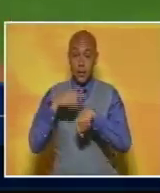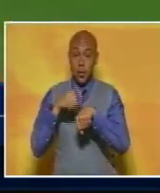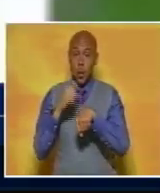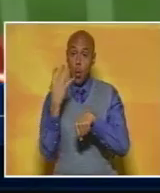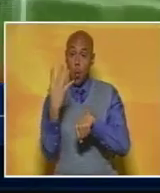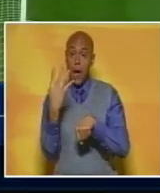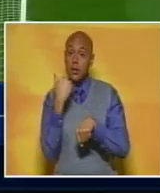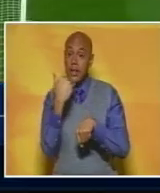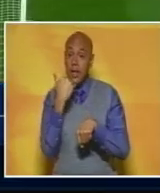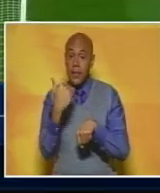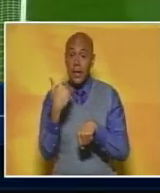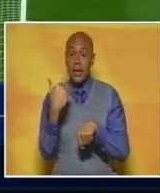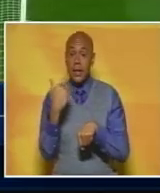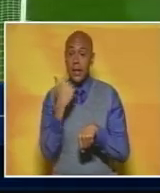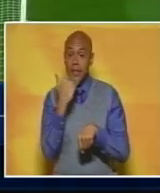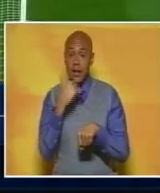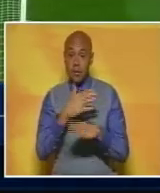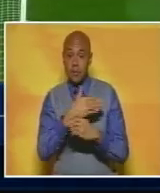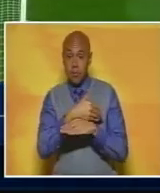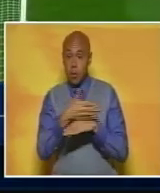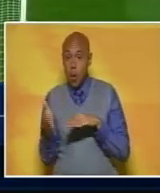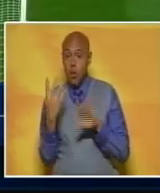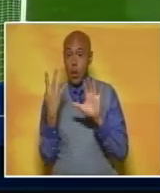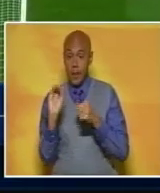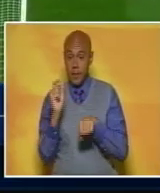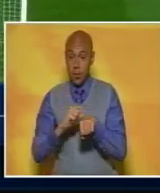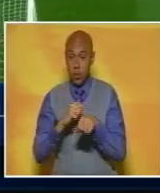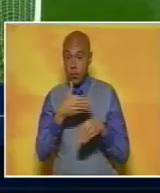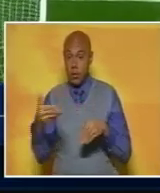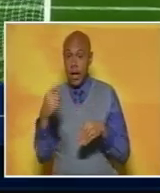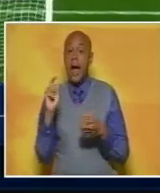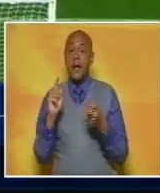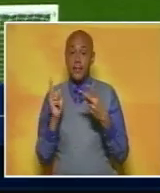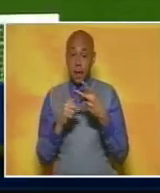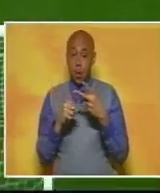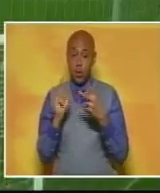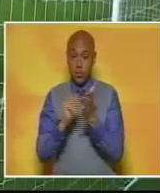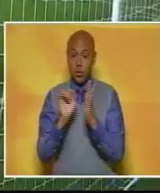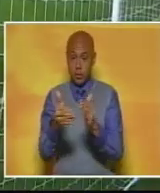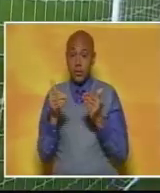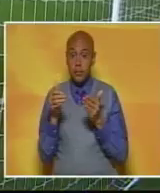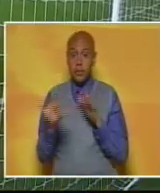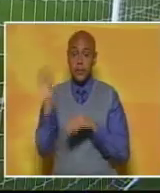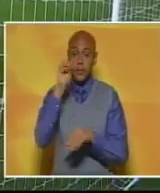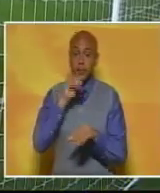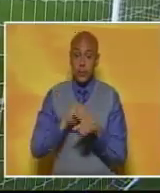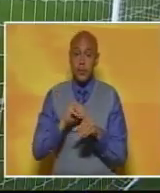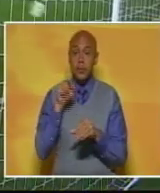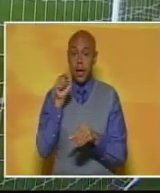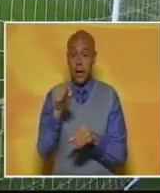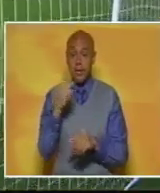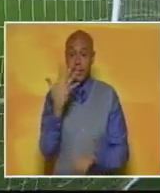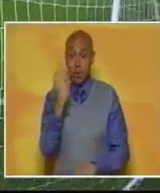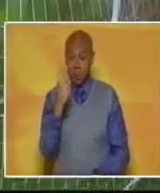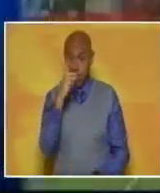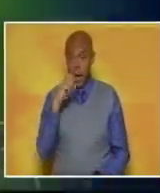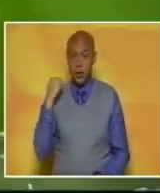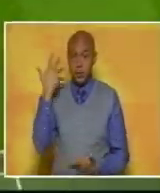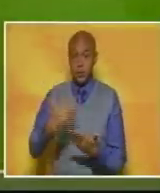de adición tras los 90. Es la primera semifinal de Copa para el Granada en 51 años.